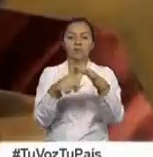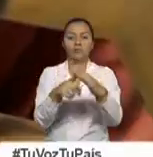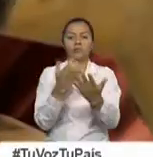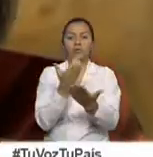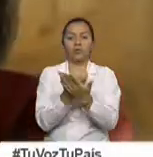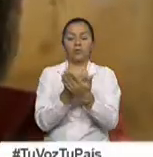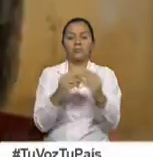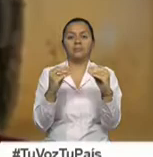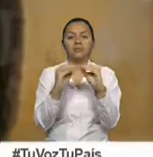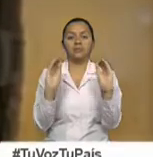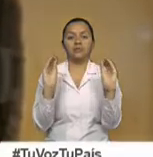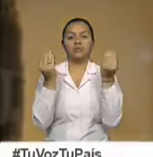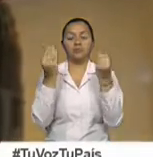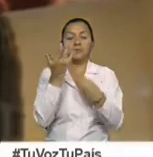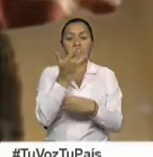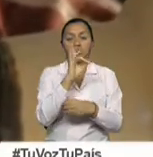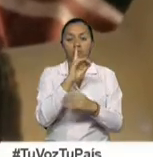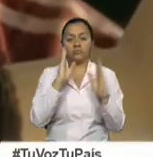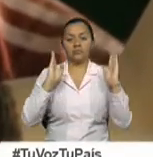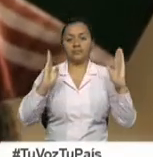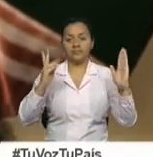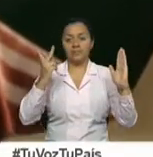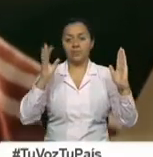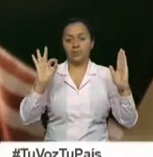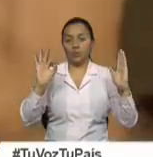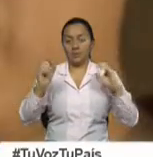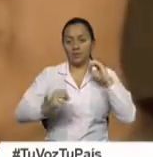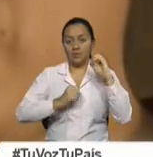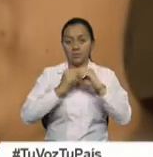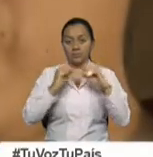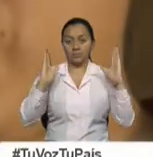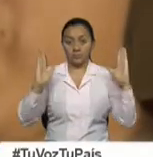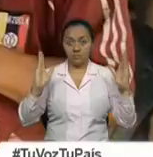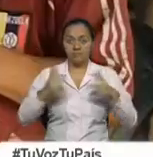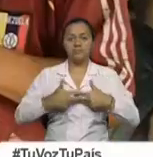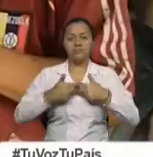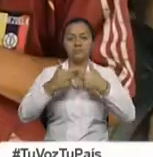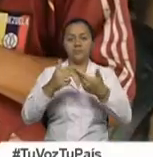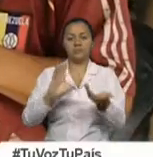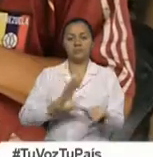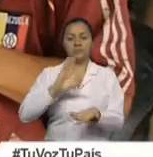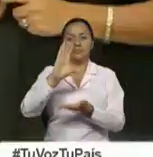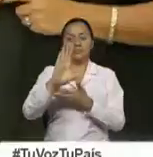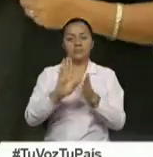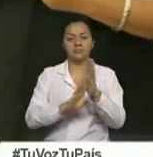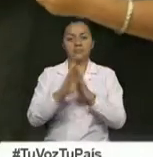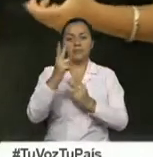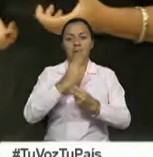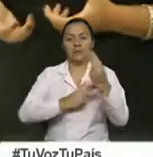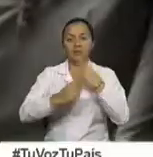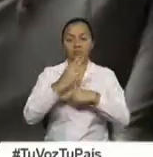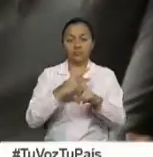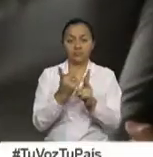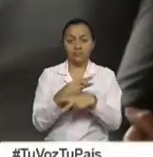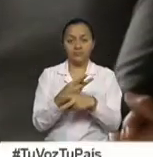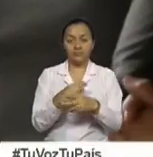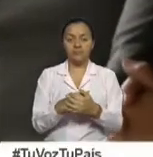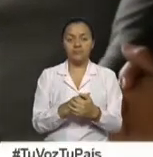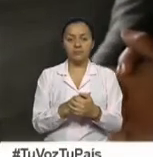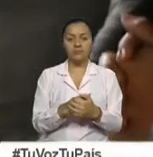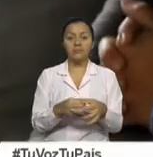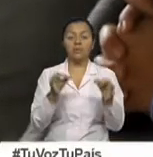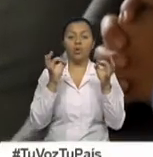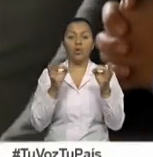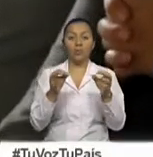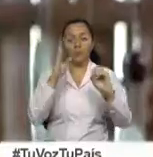jóvenes entre 18 y 29 años, a través de la entrega de créditos para fomentar emprendimientos productivos. Para cumplir con